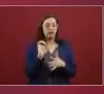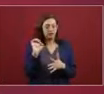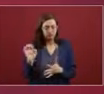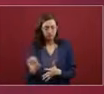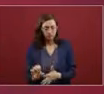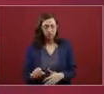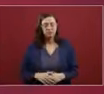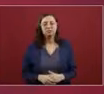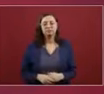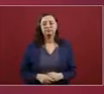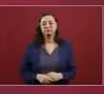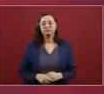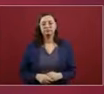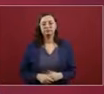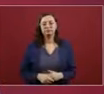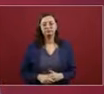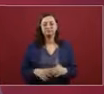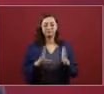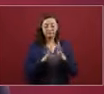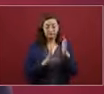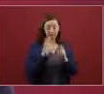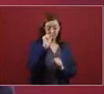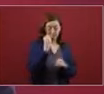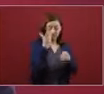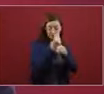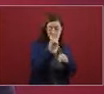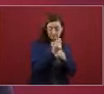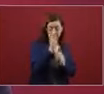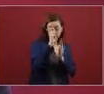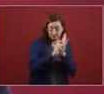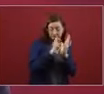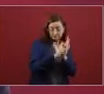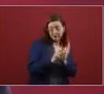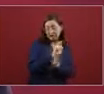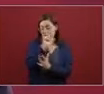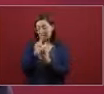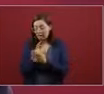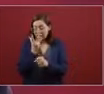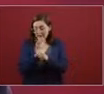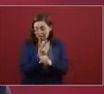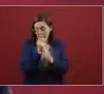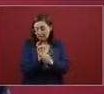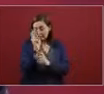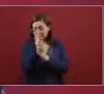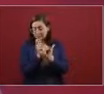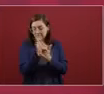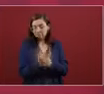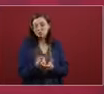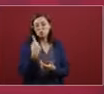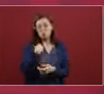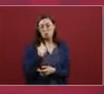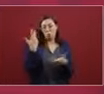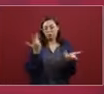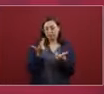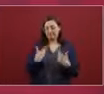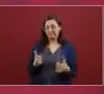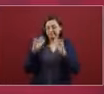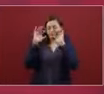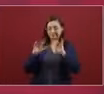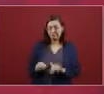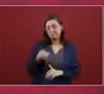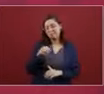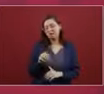se hace la reforma constitucional y la reforma a las leyes, el memorándum